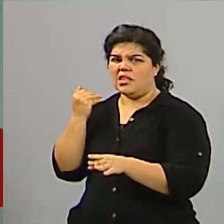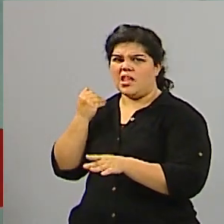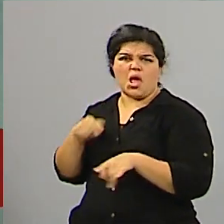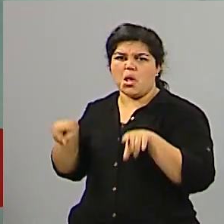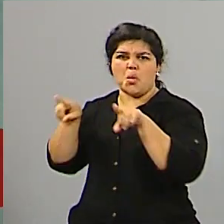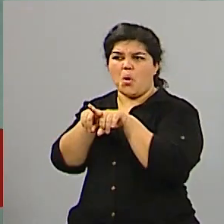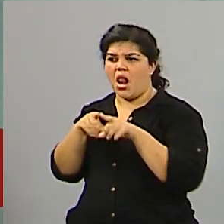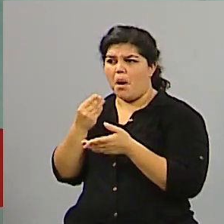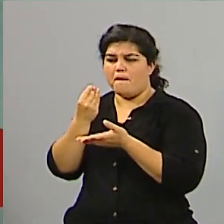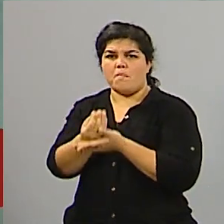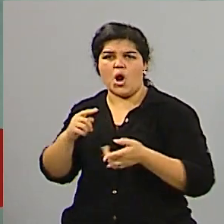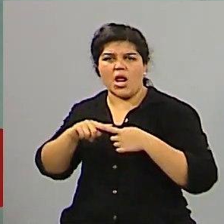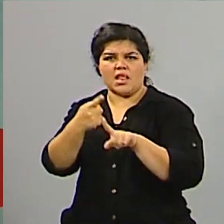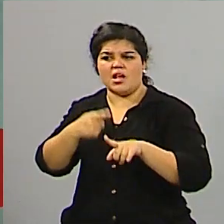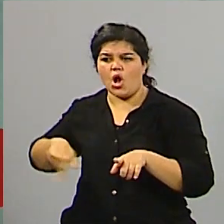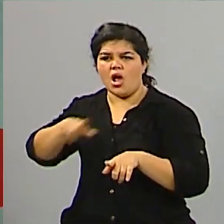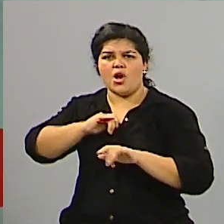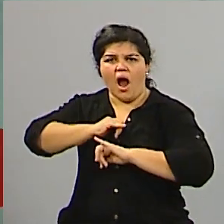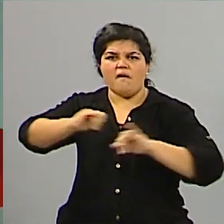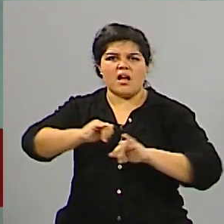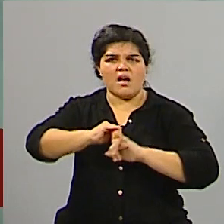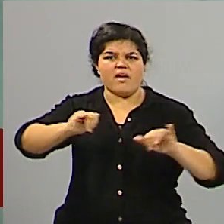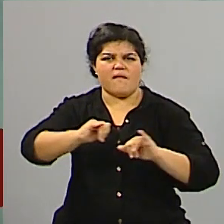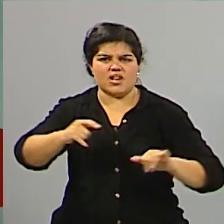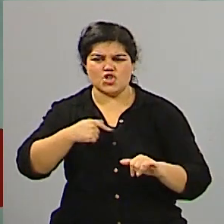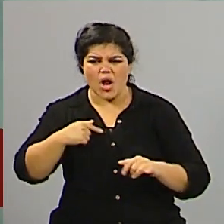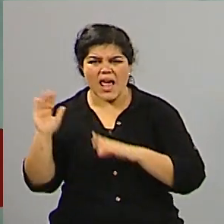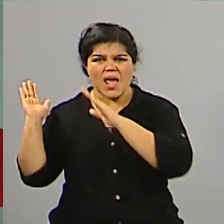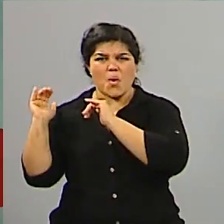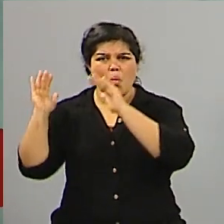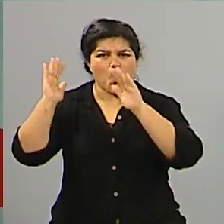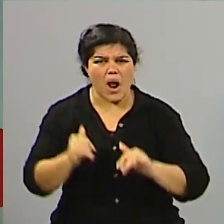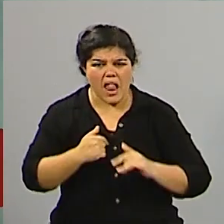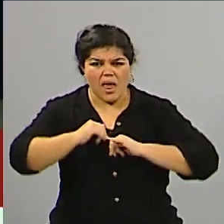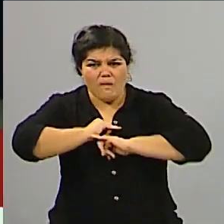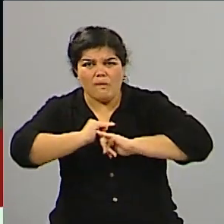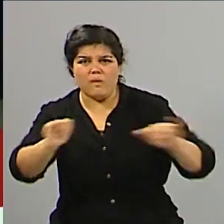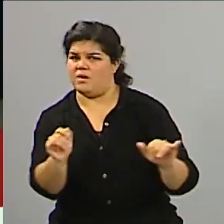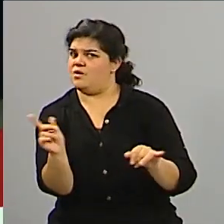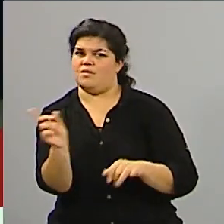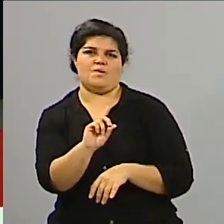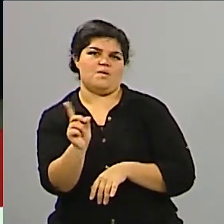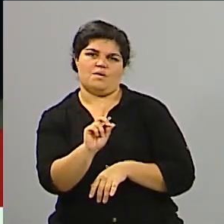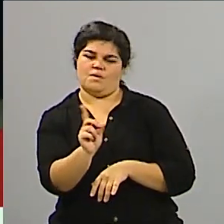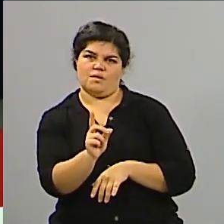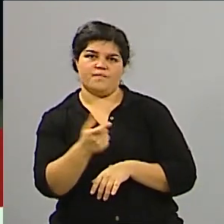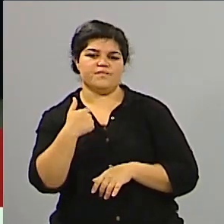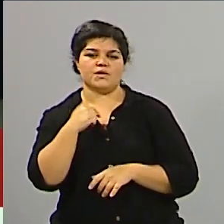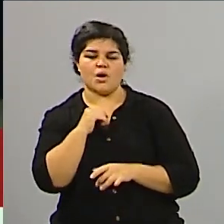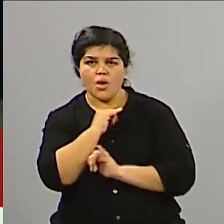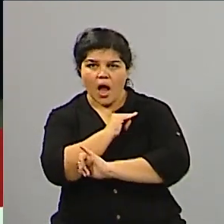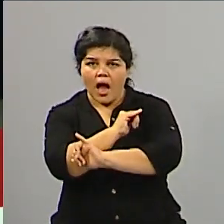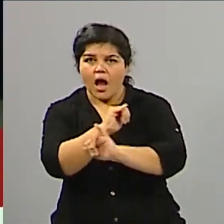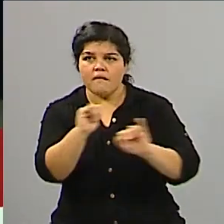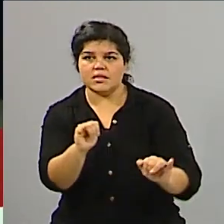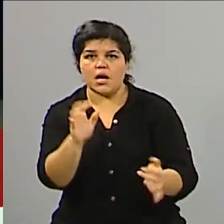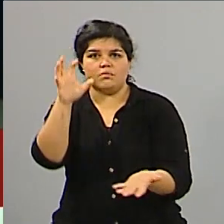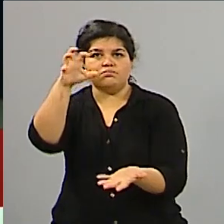zona. Un chico un fin de semana tiene una intoxicación o una grave enfermedad, tiene que ser trasladado en una